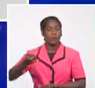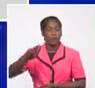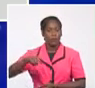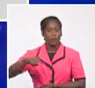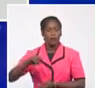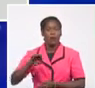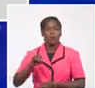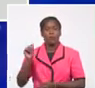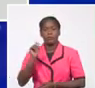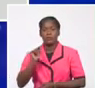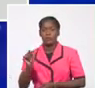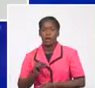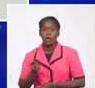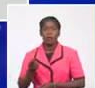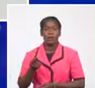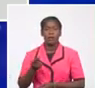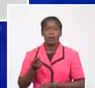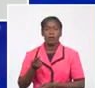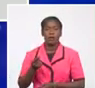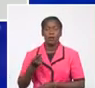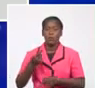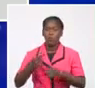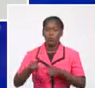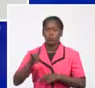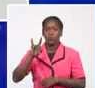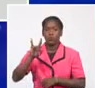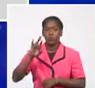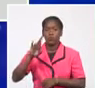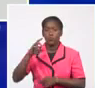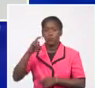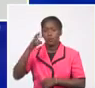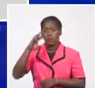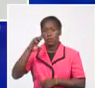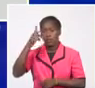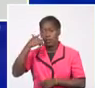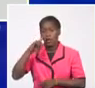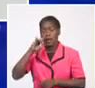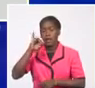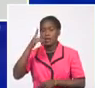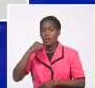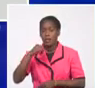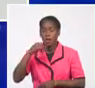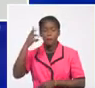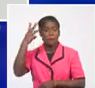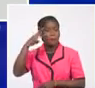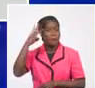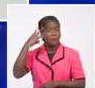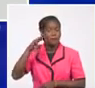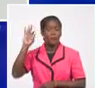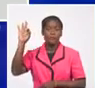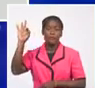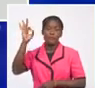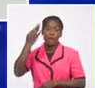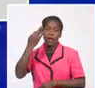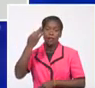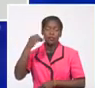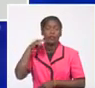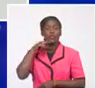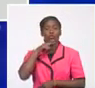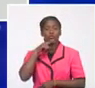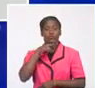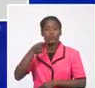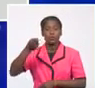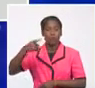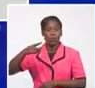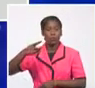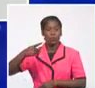Turquía, Italia, Ucrania, México, Francia, y Rusia en ese orden. Este es el